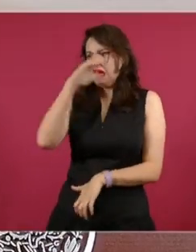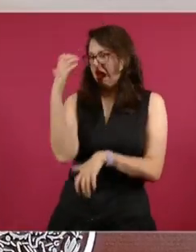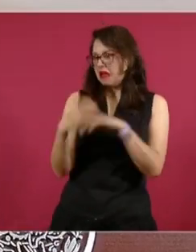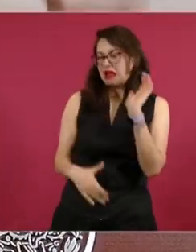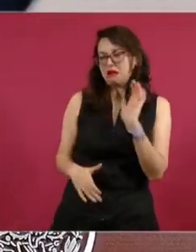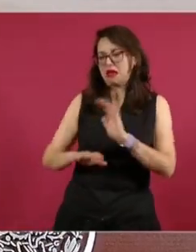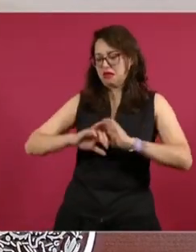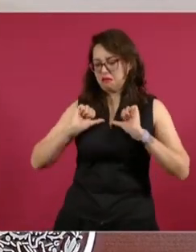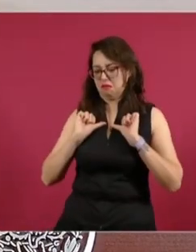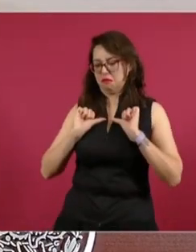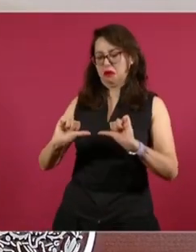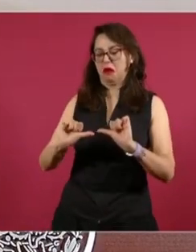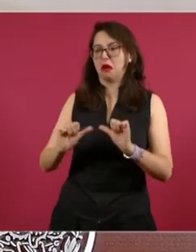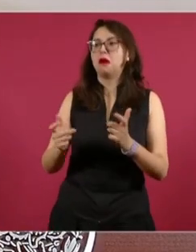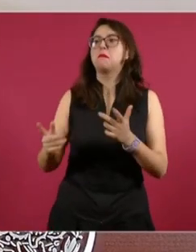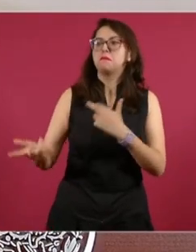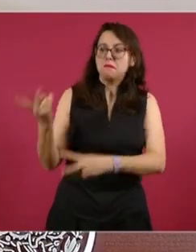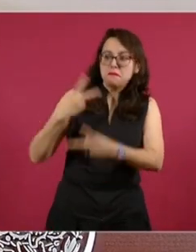y